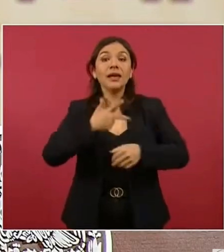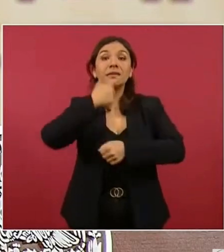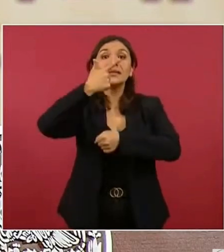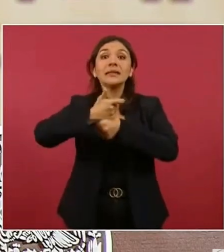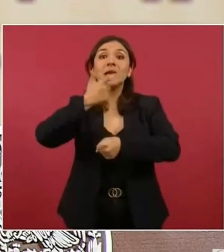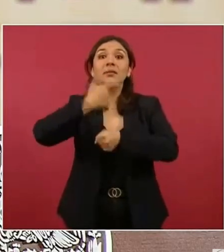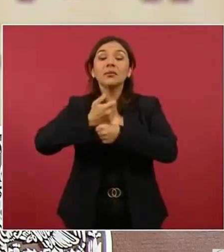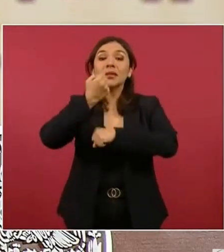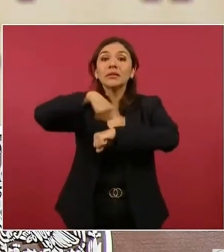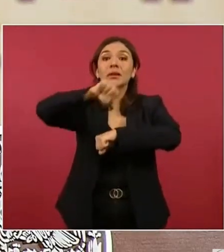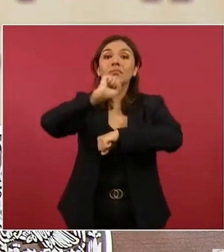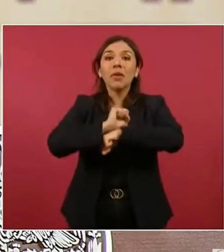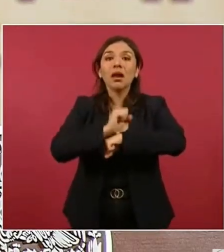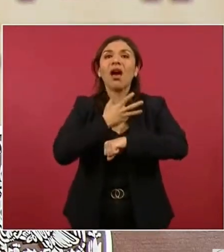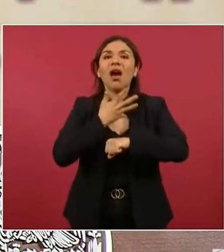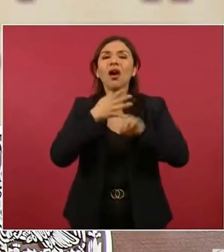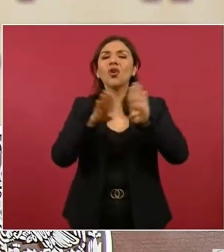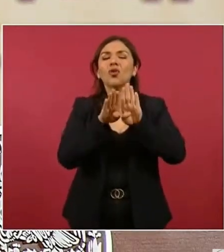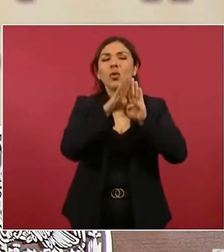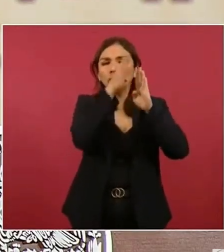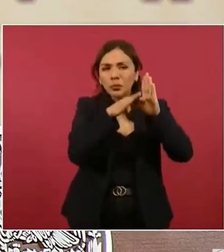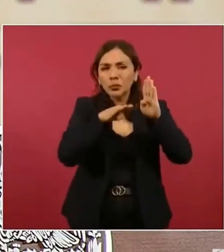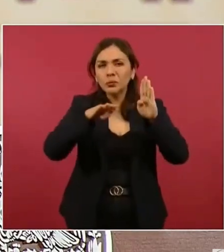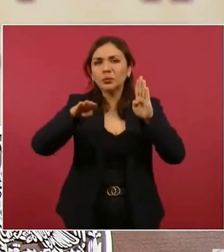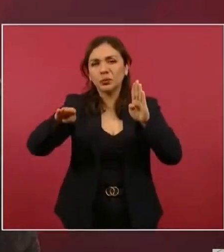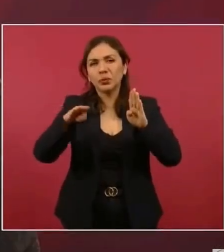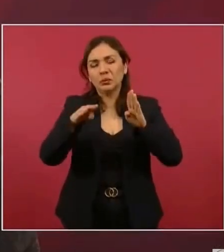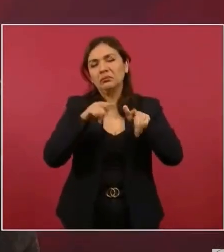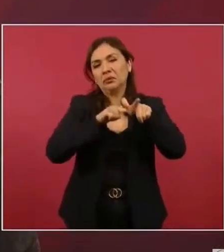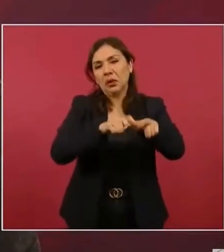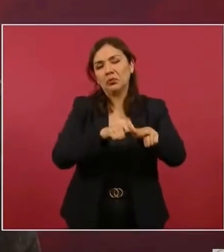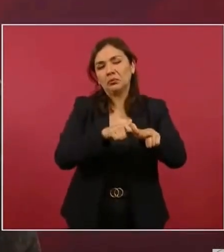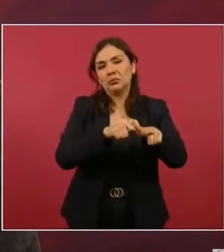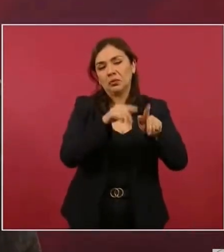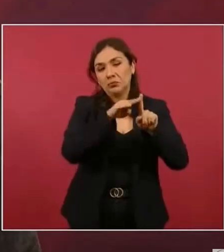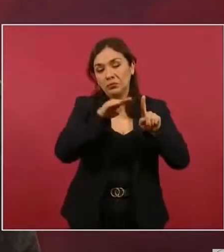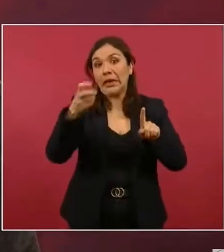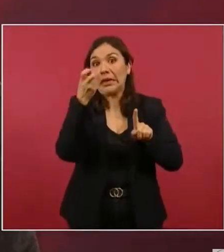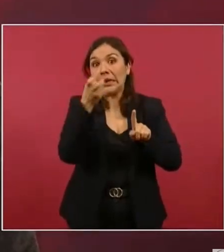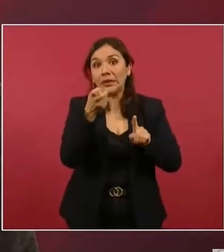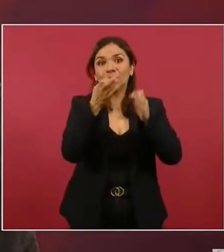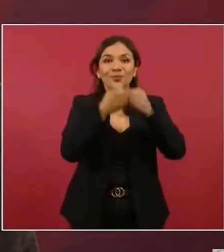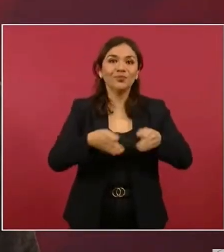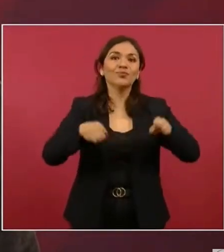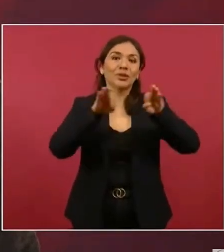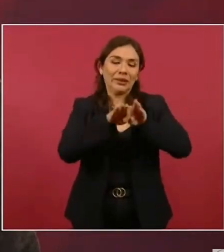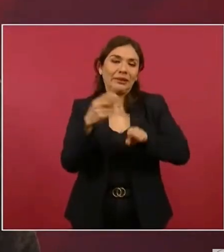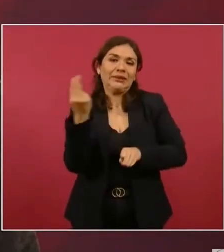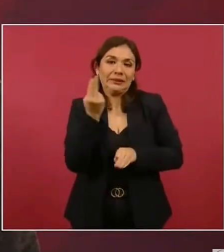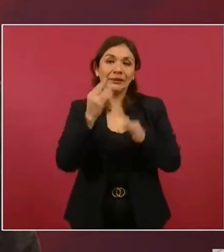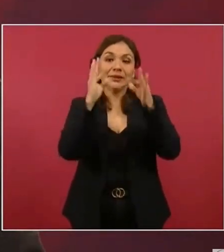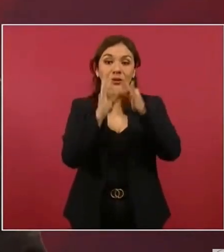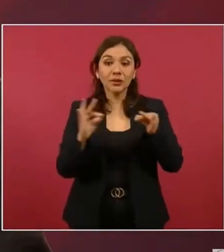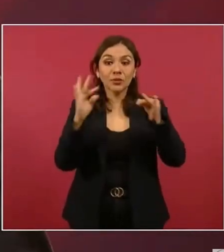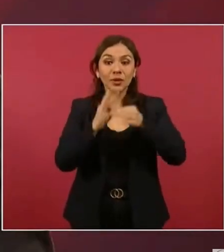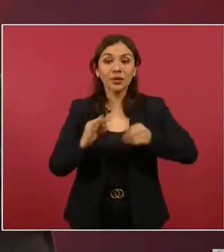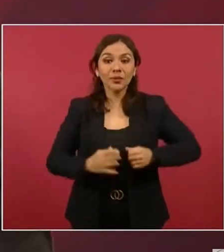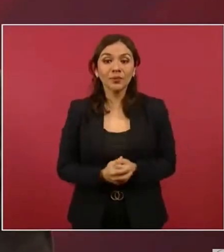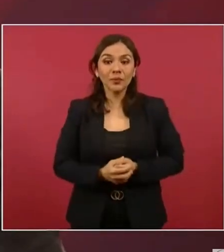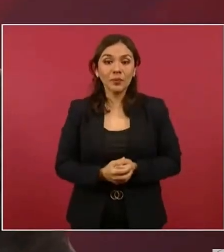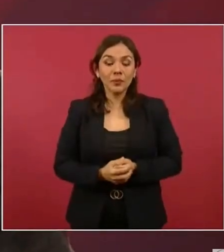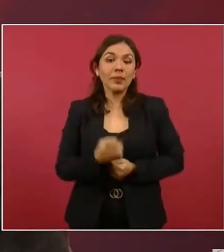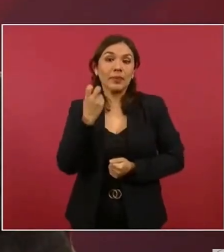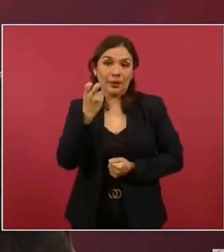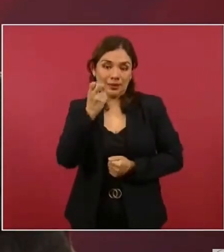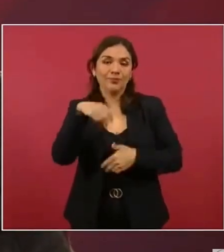se mantiene en una meseta y que desde luego es importante y se explicará. Esto lo comunicará